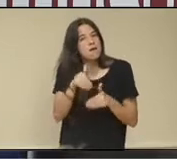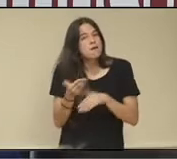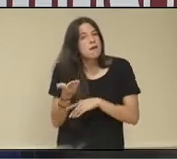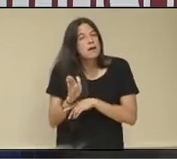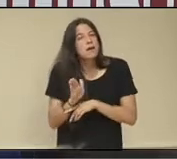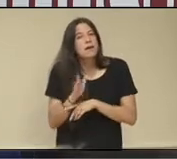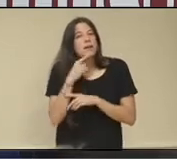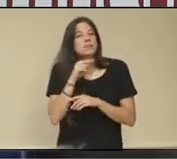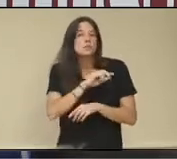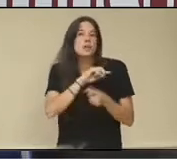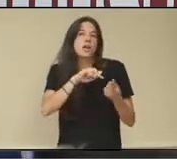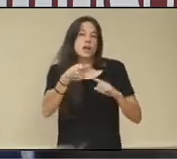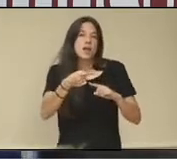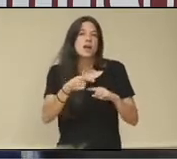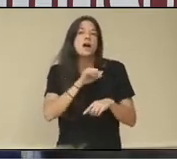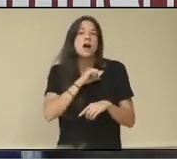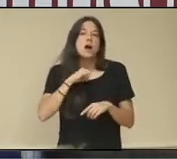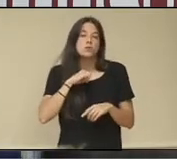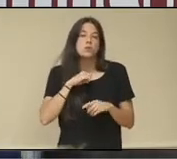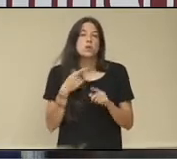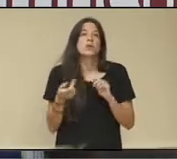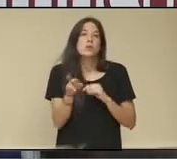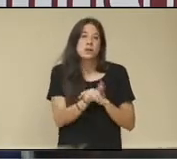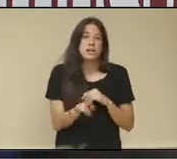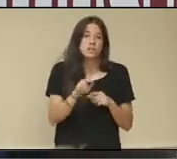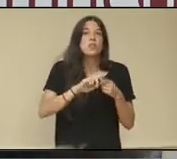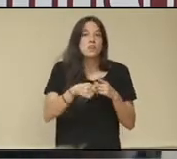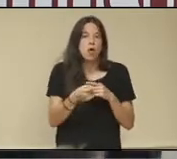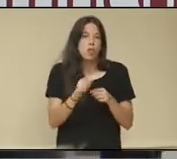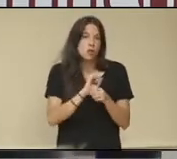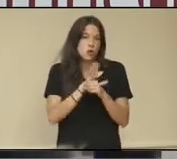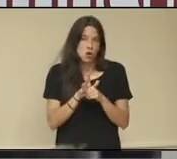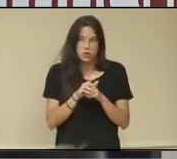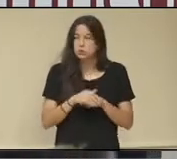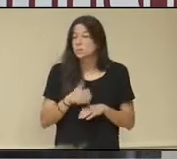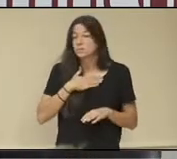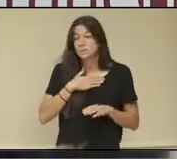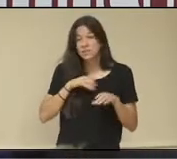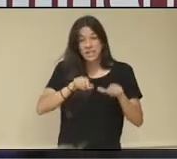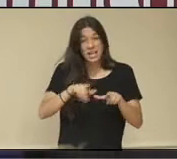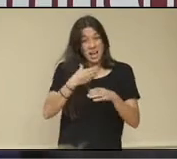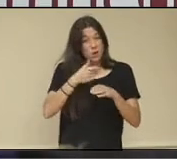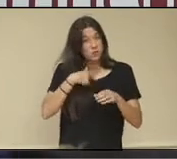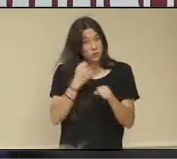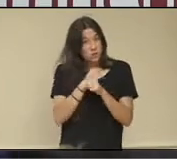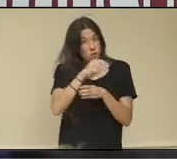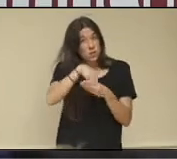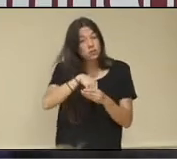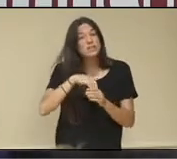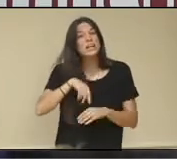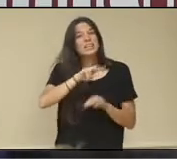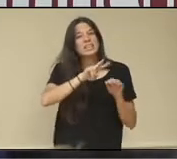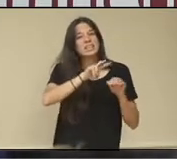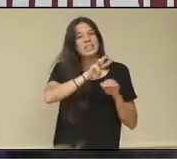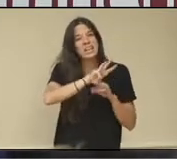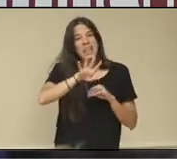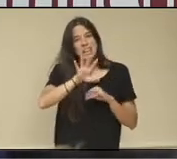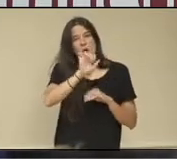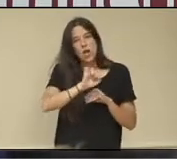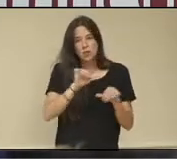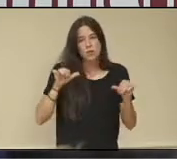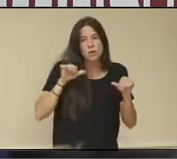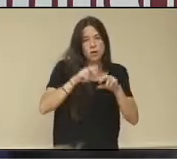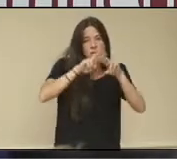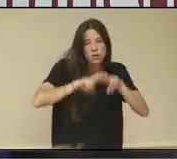de coronavirus. Nuestro laboratorio lleva 35 años trabajando con coronavirus, desde que Luis Enjuanes